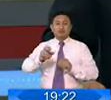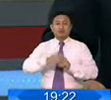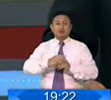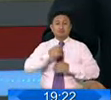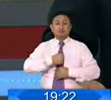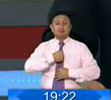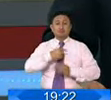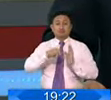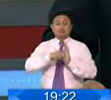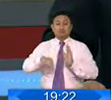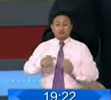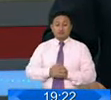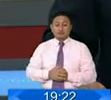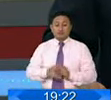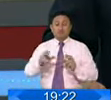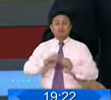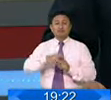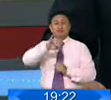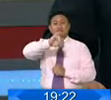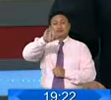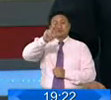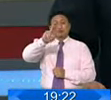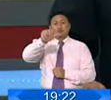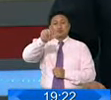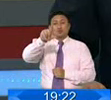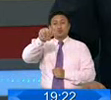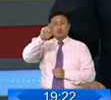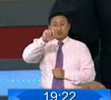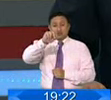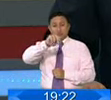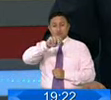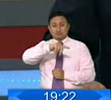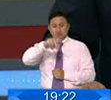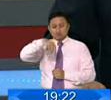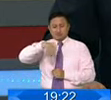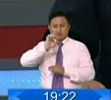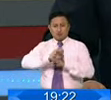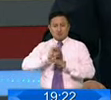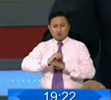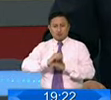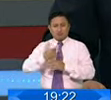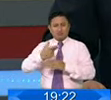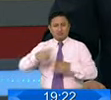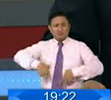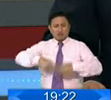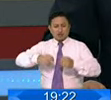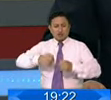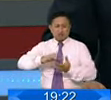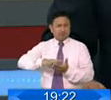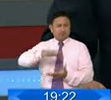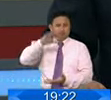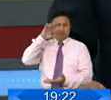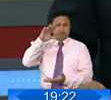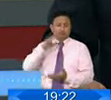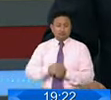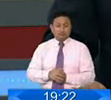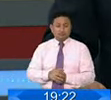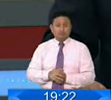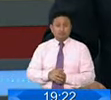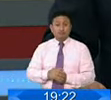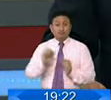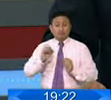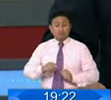diplomático, el caso del asilo político a Julian Assange ha significado para el Ecuador un costo económico sin precedentes. Además, se